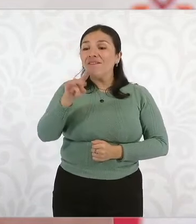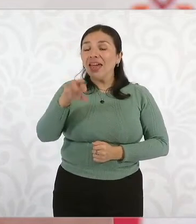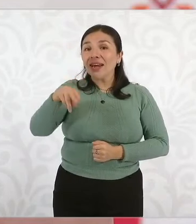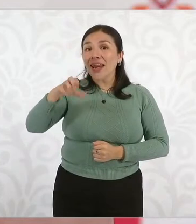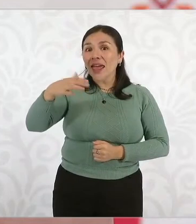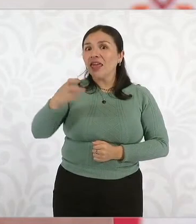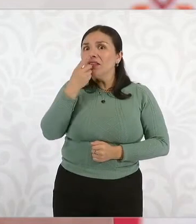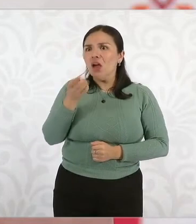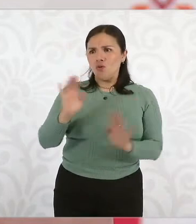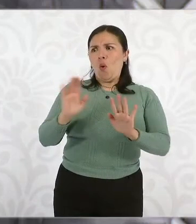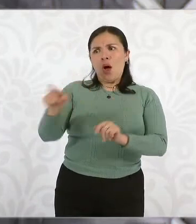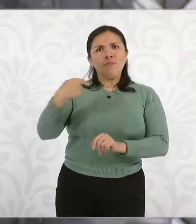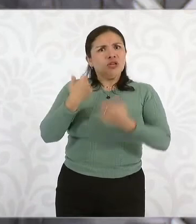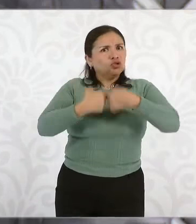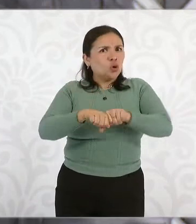mi socio,